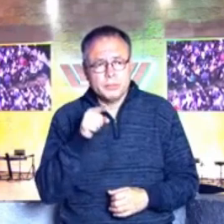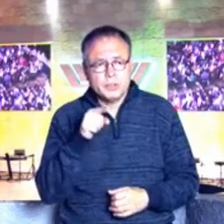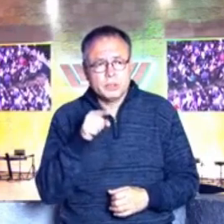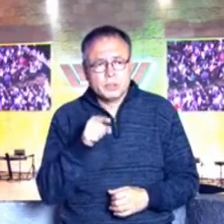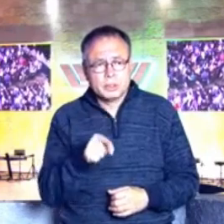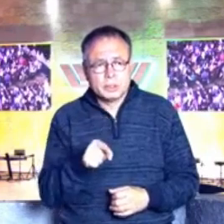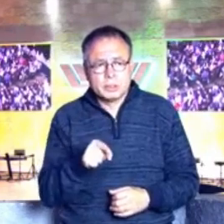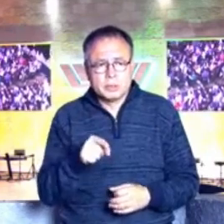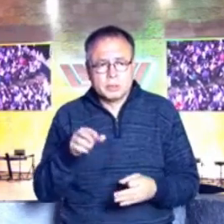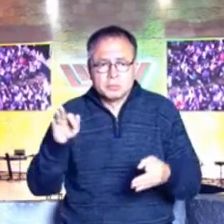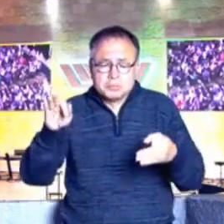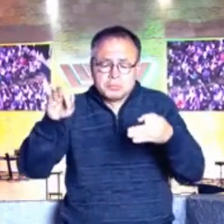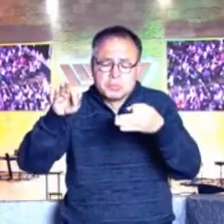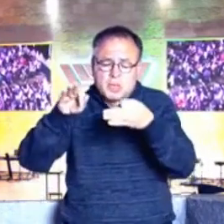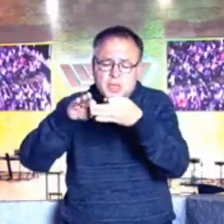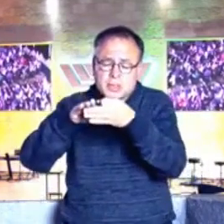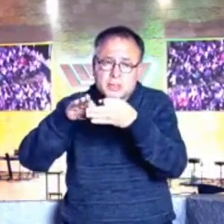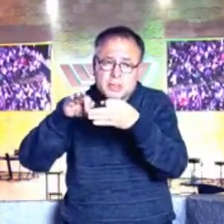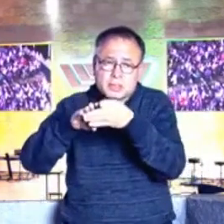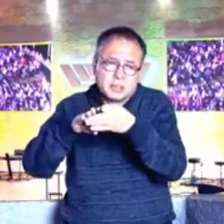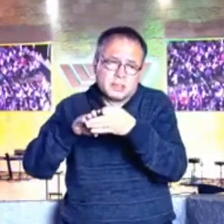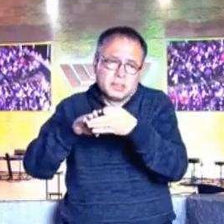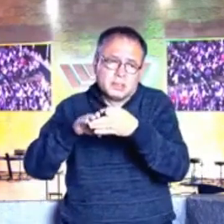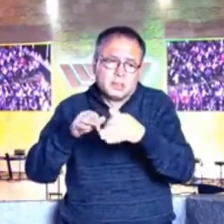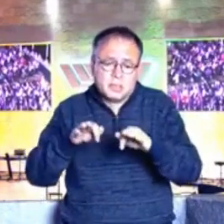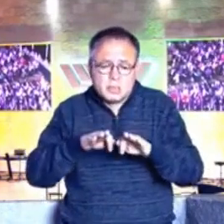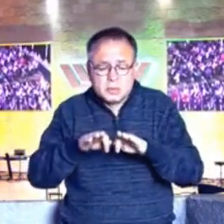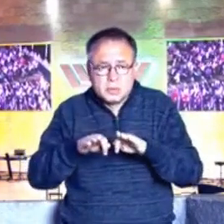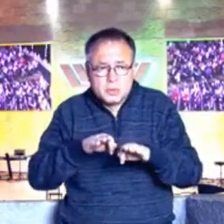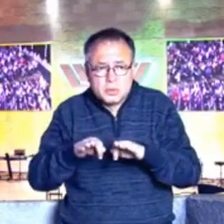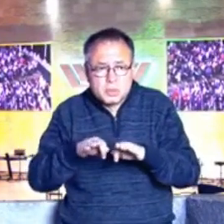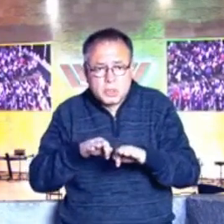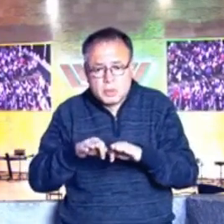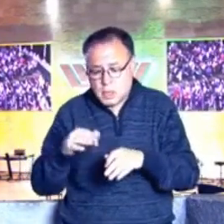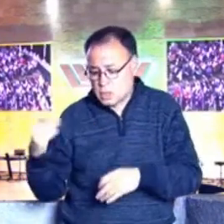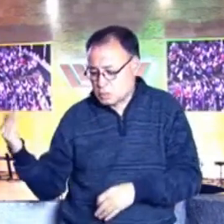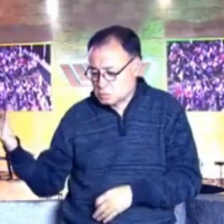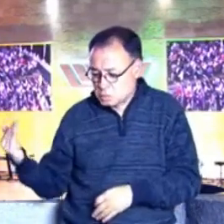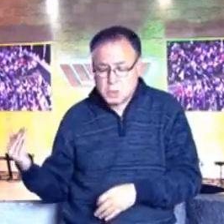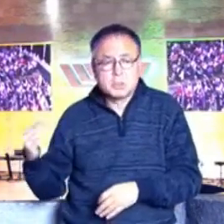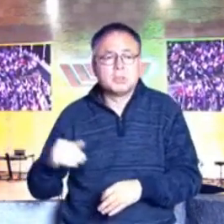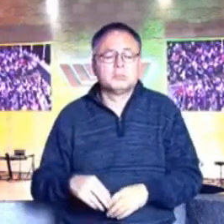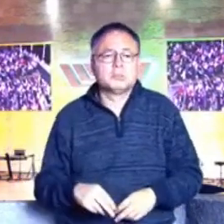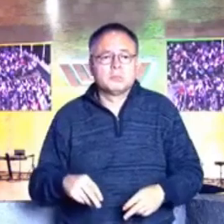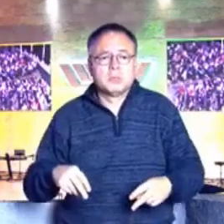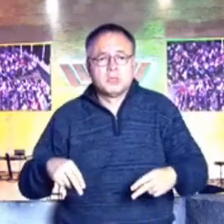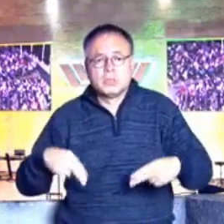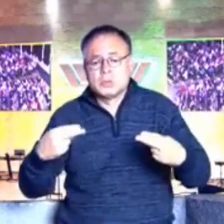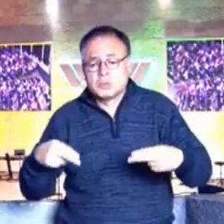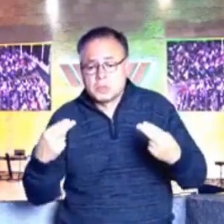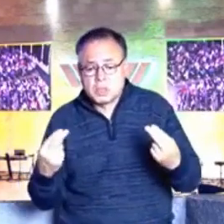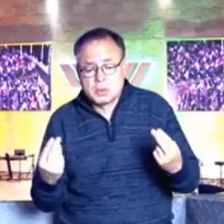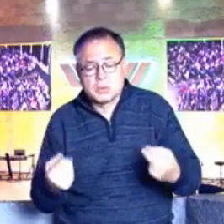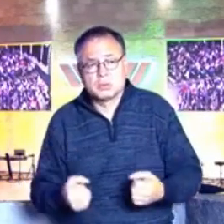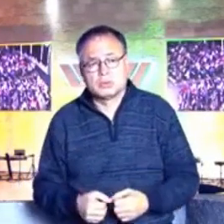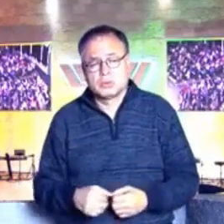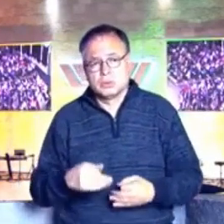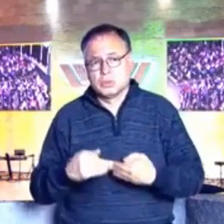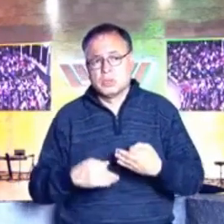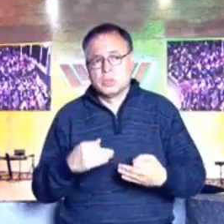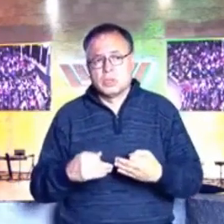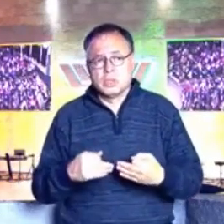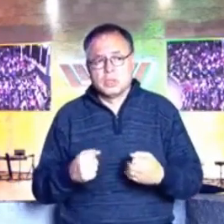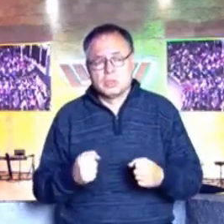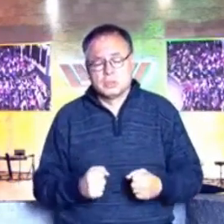socio de tu trabajo socio de de tu negocio socio de lo que tú eres